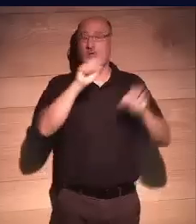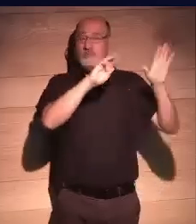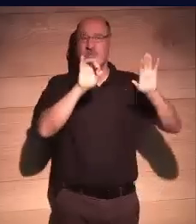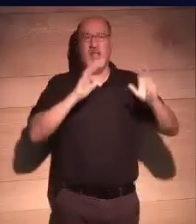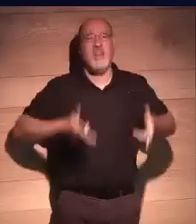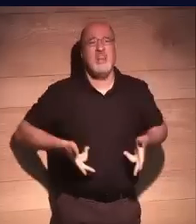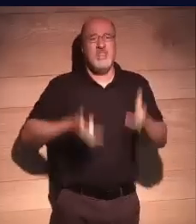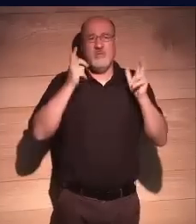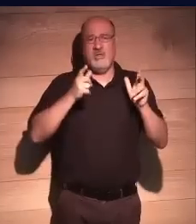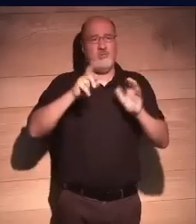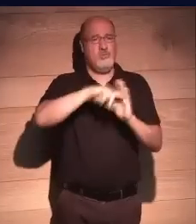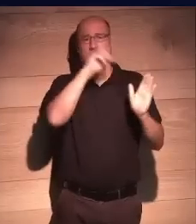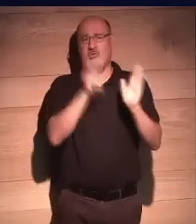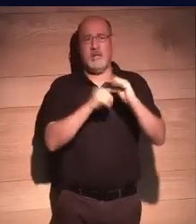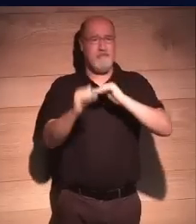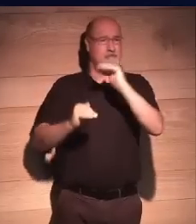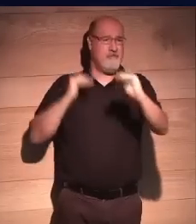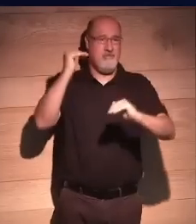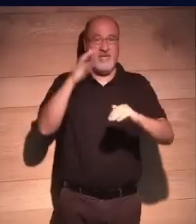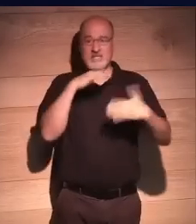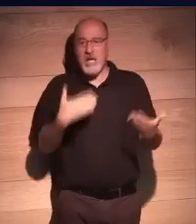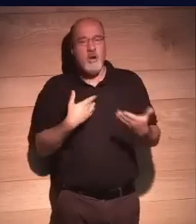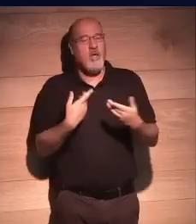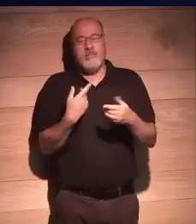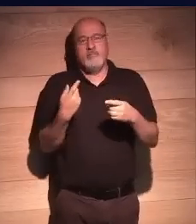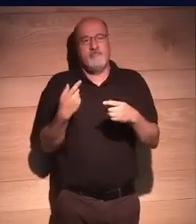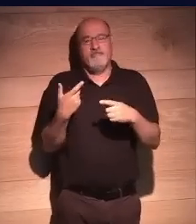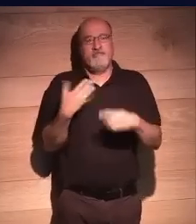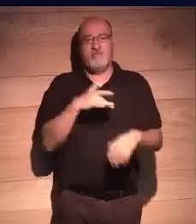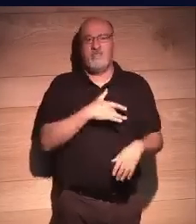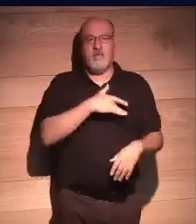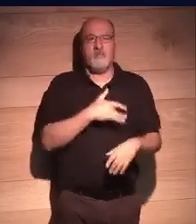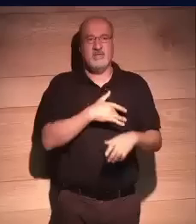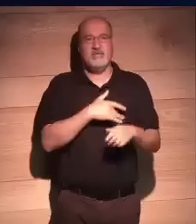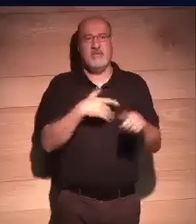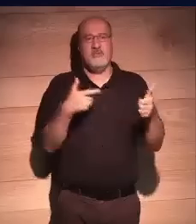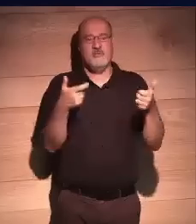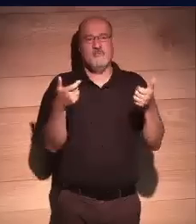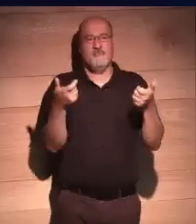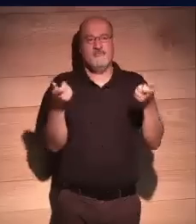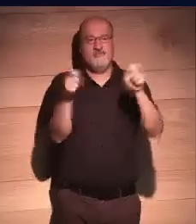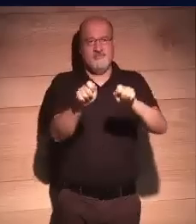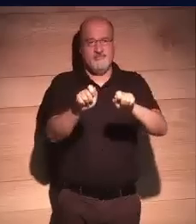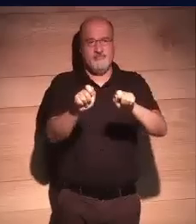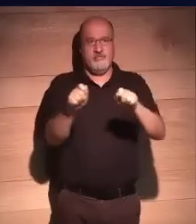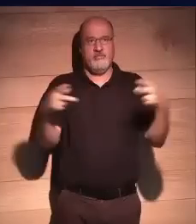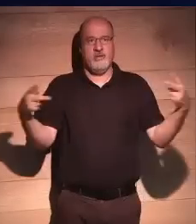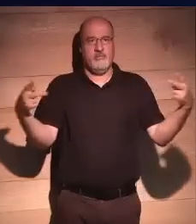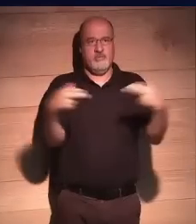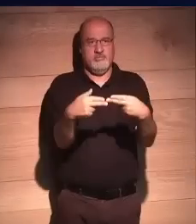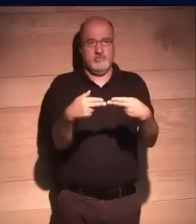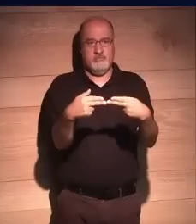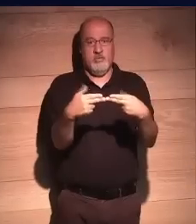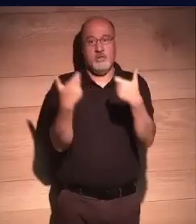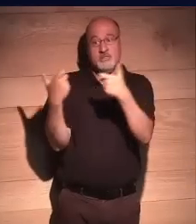libertad. Ahora hay mucha autocensura, estamos pensando quizá demasiado en si le gustará a este sector del público o a este sector, y